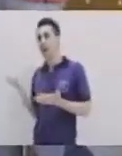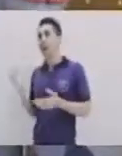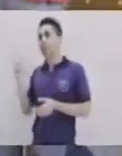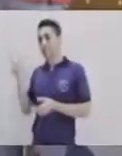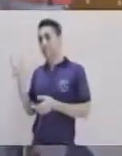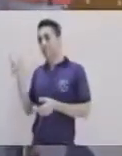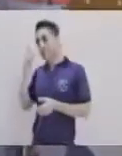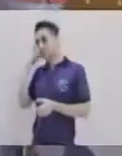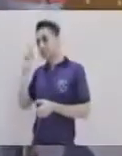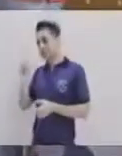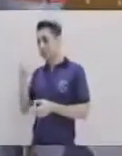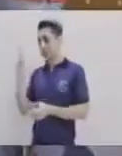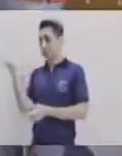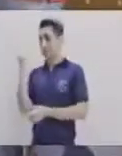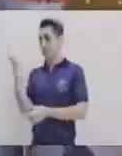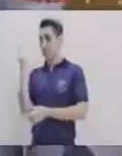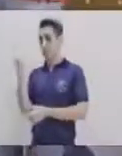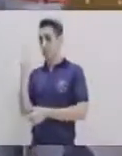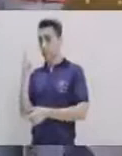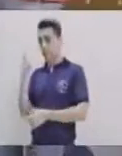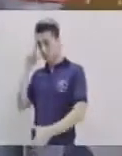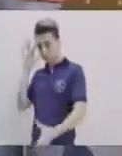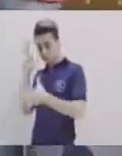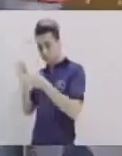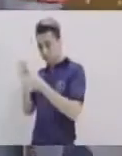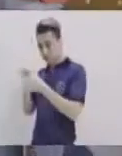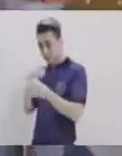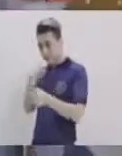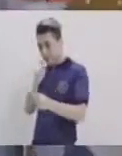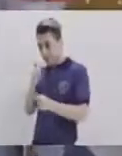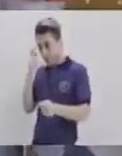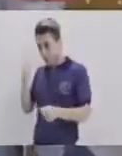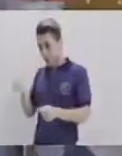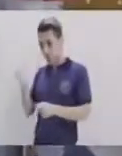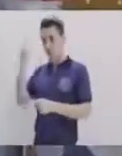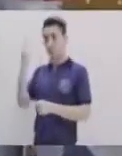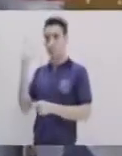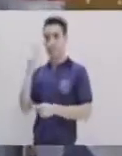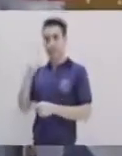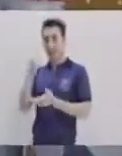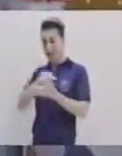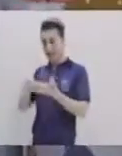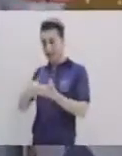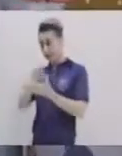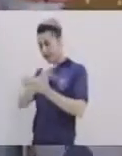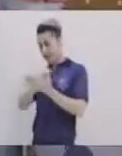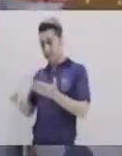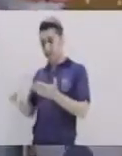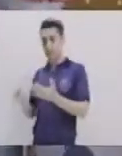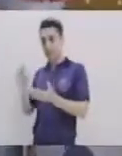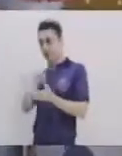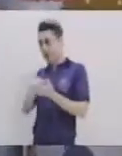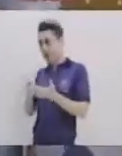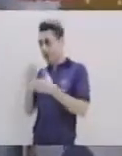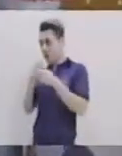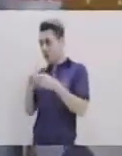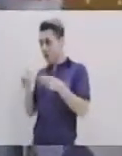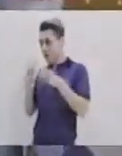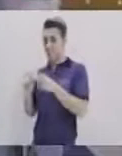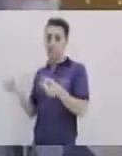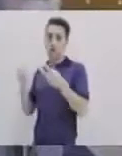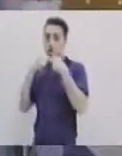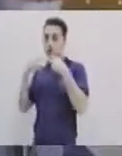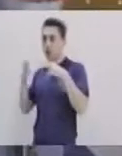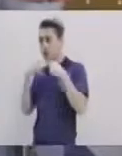lo importante que es la conexión para tratar también de uno de tener una mejor comprensión al momento de leer un texto, leer un cuento, una noticia, lo